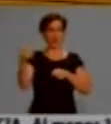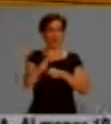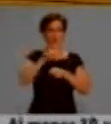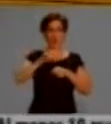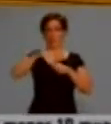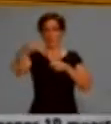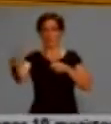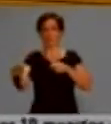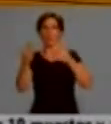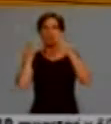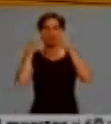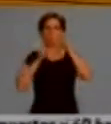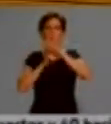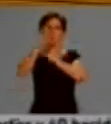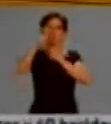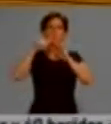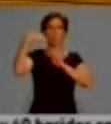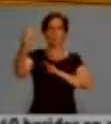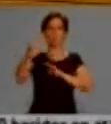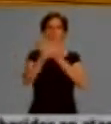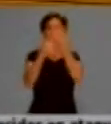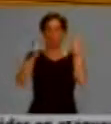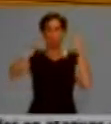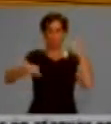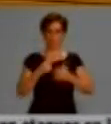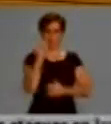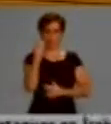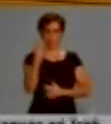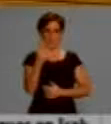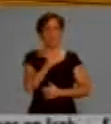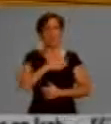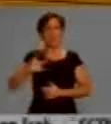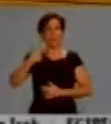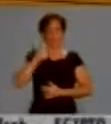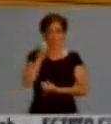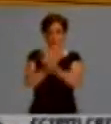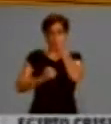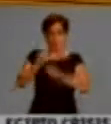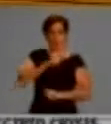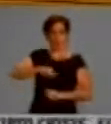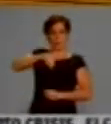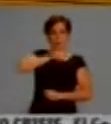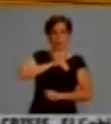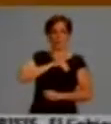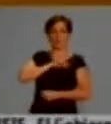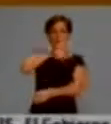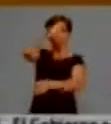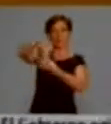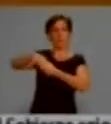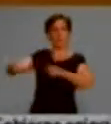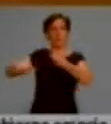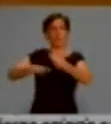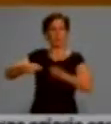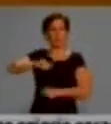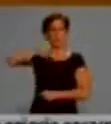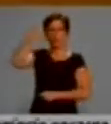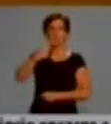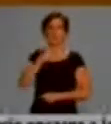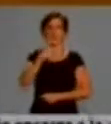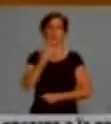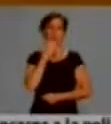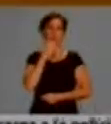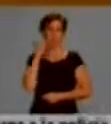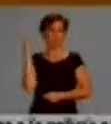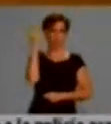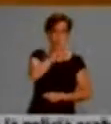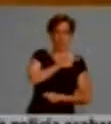hasta el 16,3, lo que demuestra la alta competitividad de la economía española en los mercados más difíciles como el